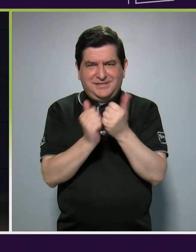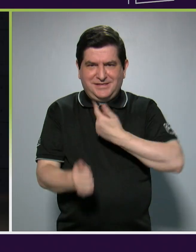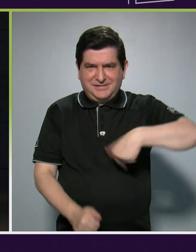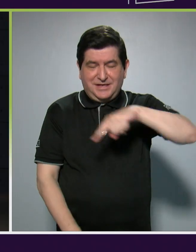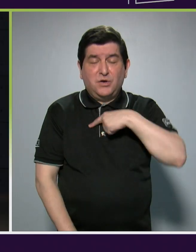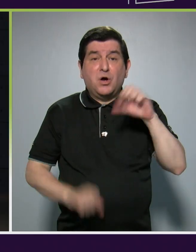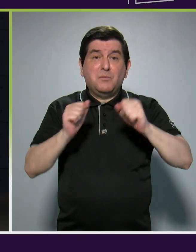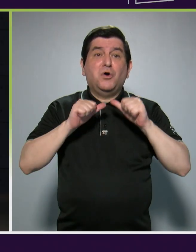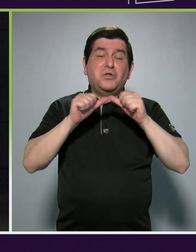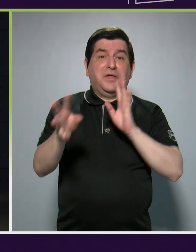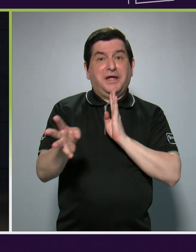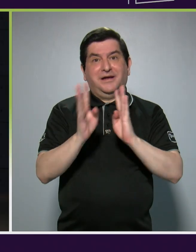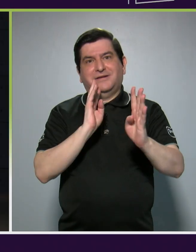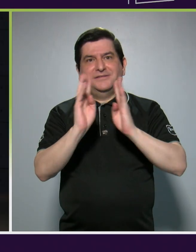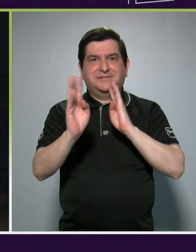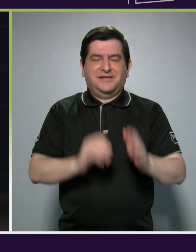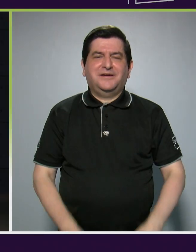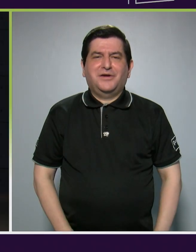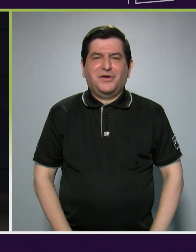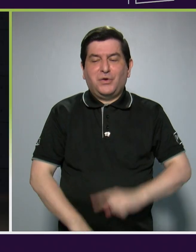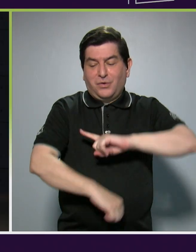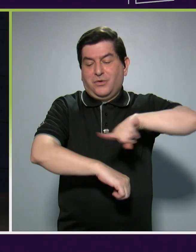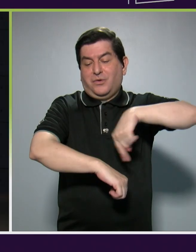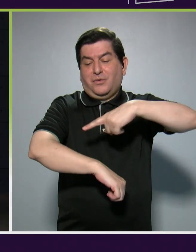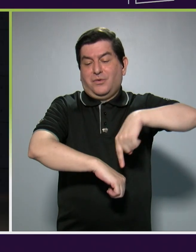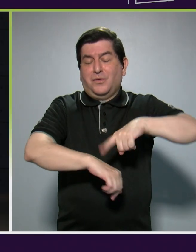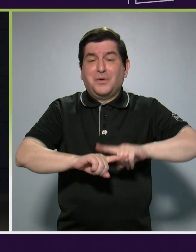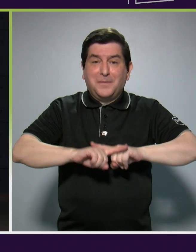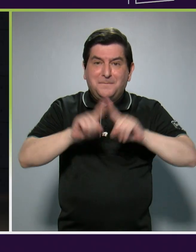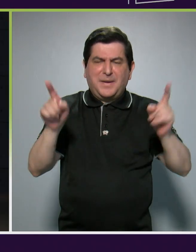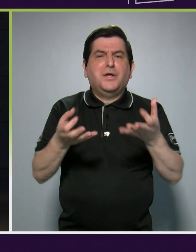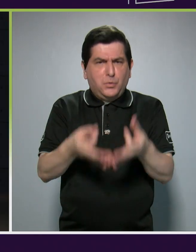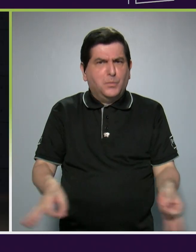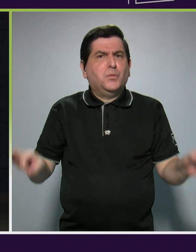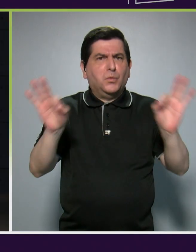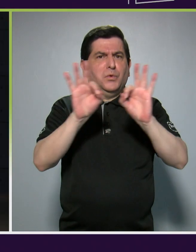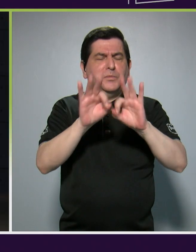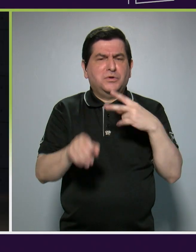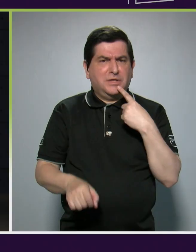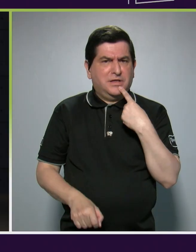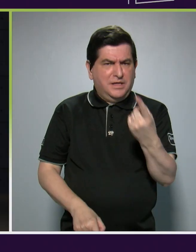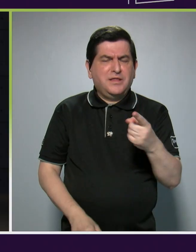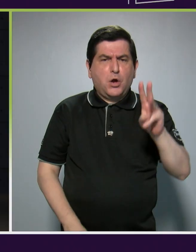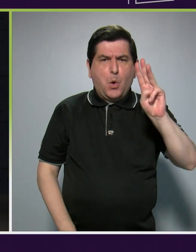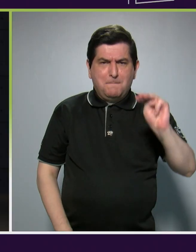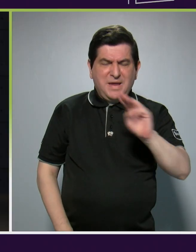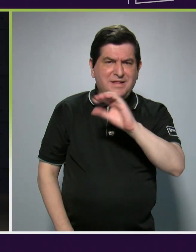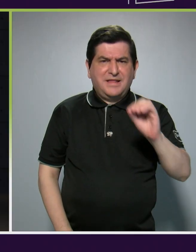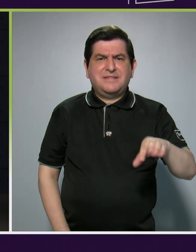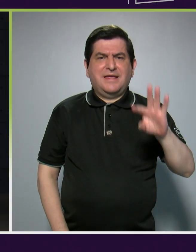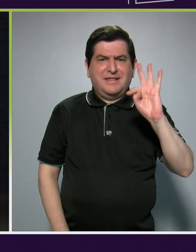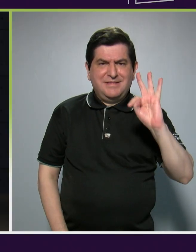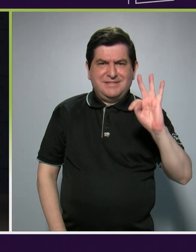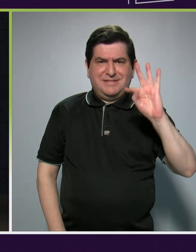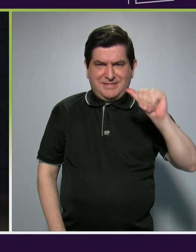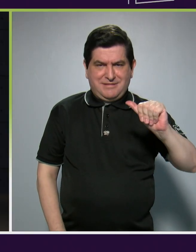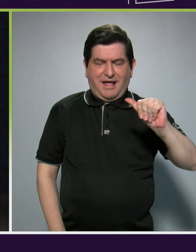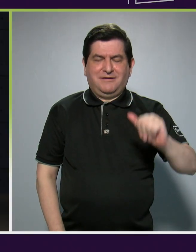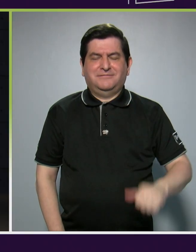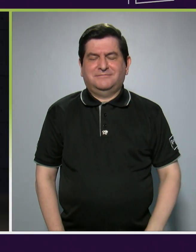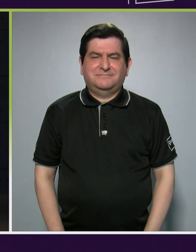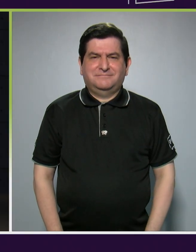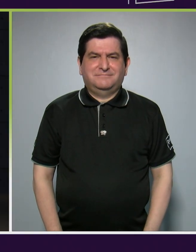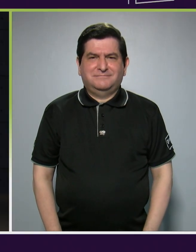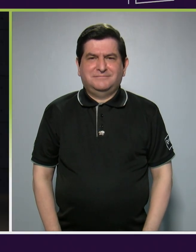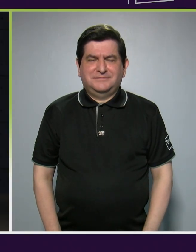que podríamos conversar de esto por muchísimo rato, pero sí es importante, como lo decía Mildred y como lo dice también Hilda,